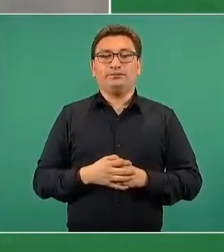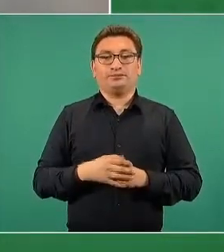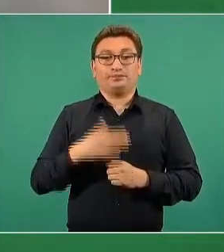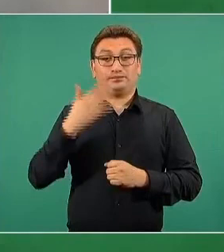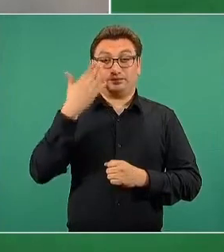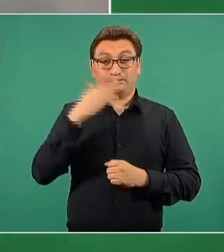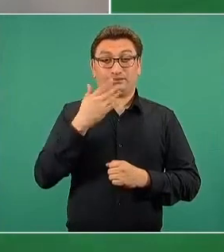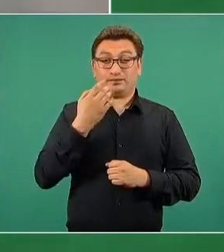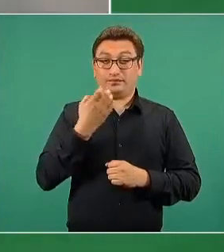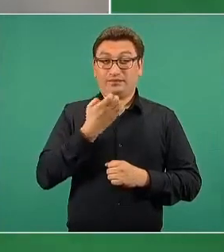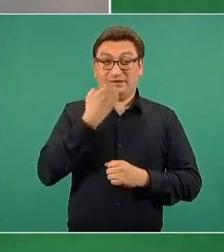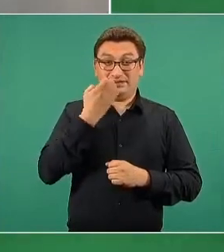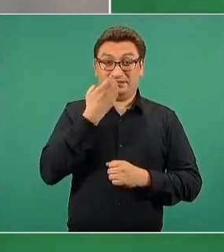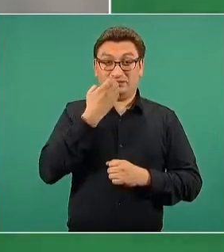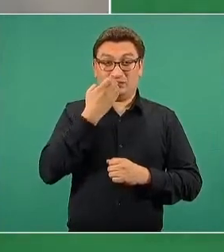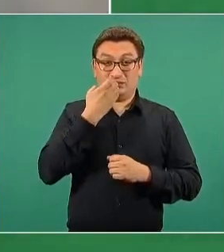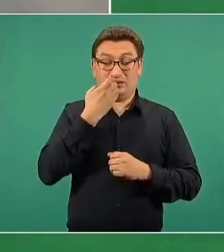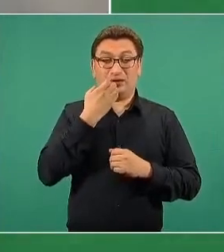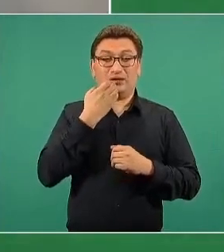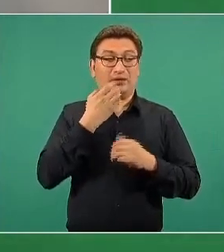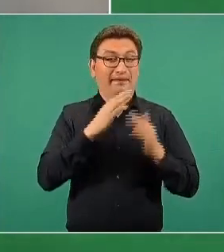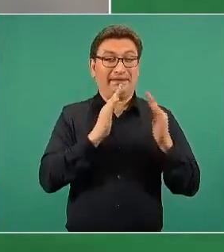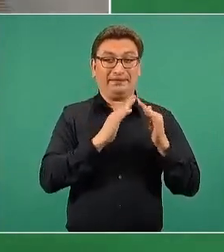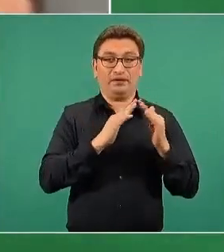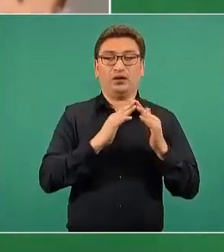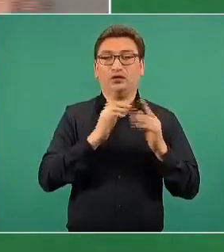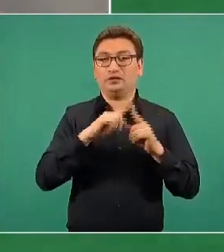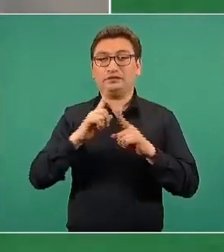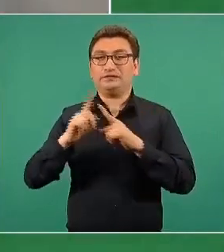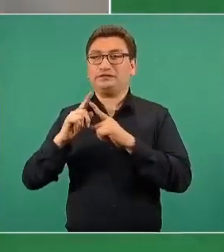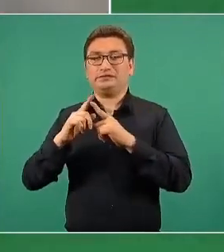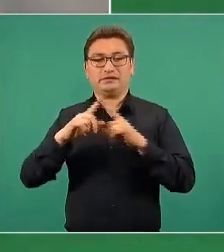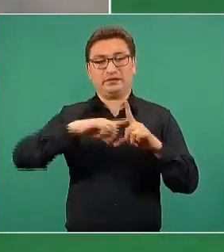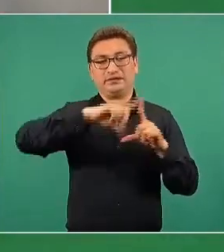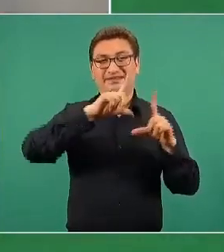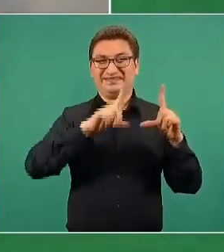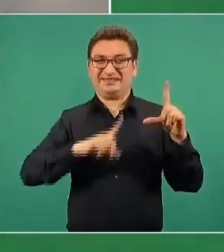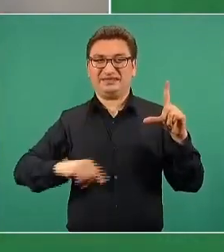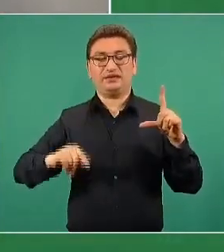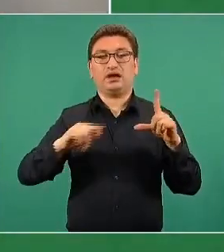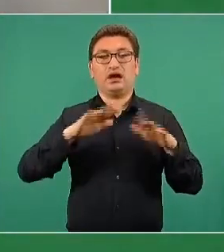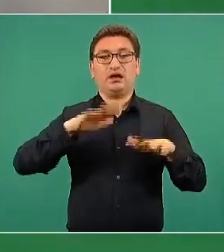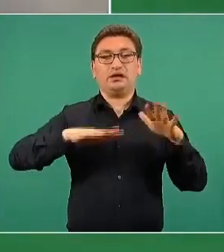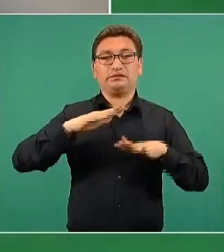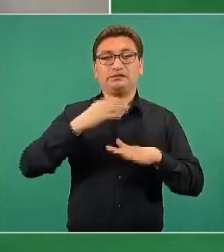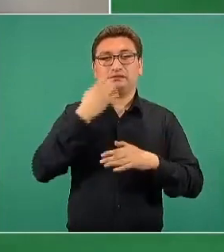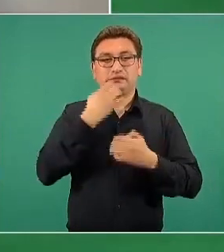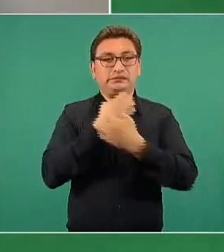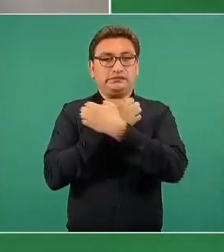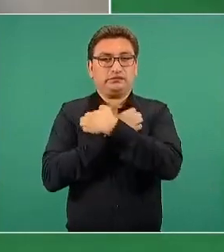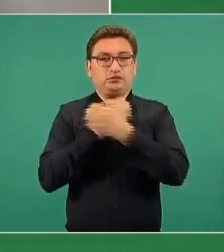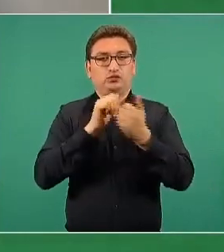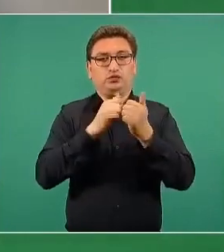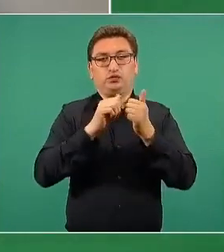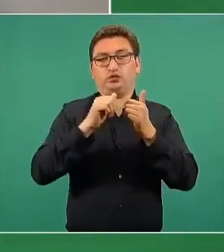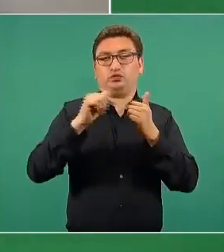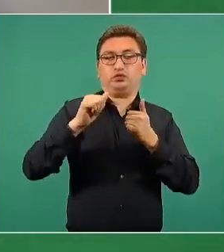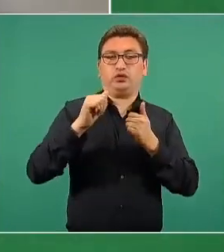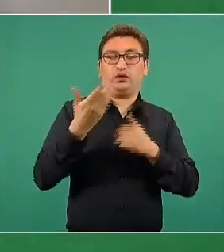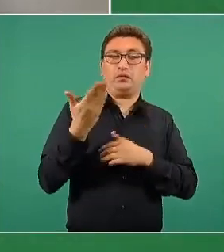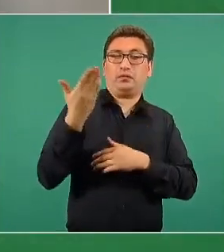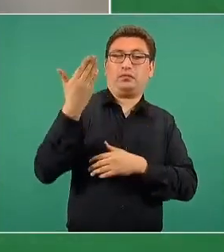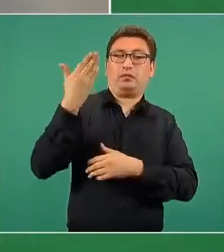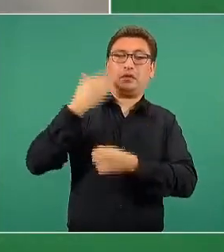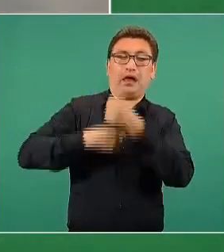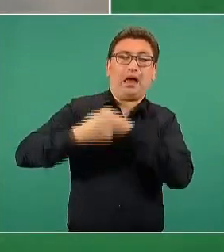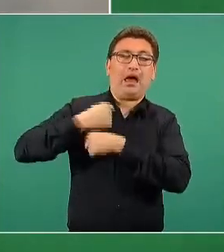rezago escolar que en general en nuestro país ha existido durante